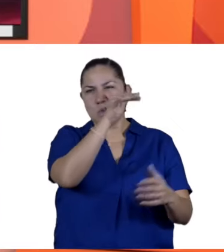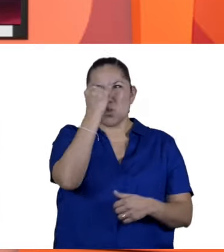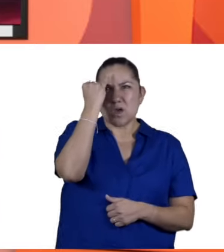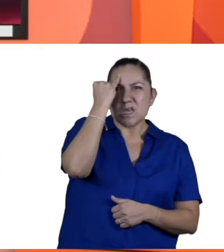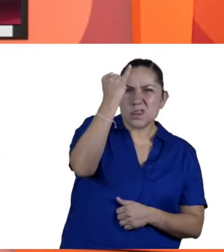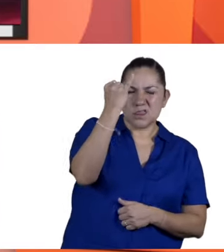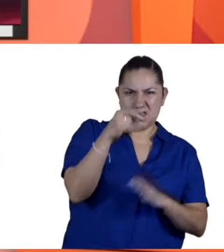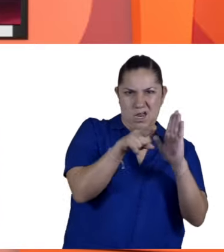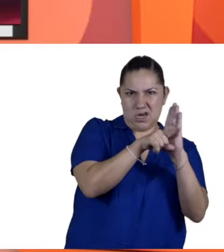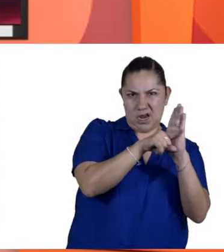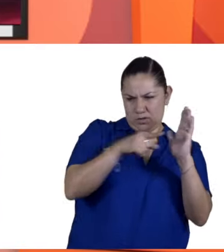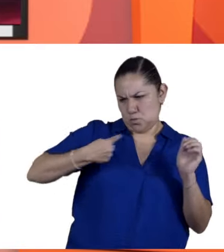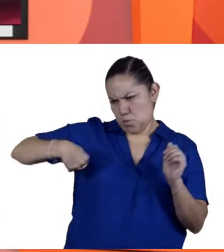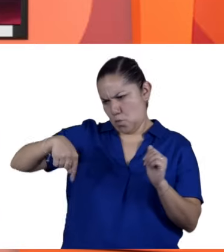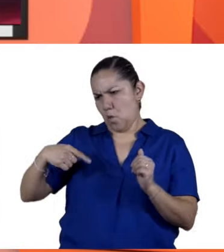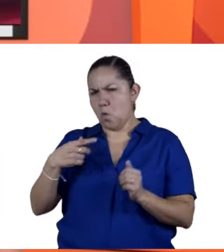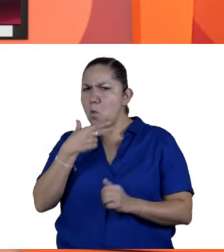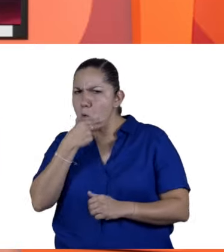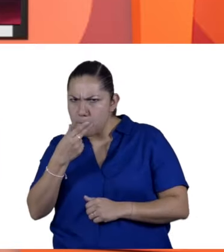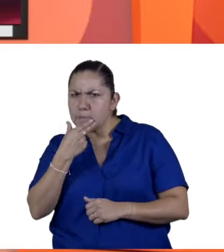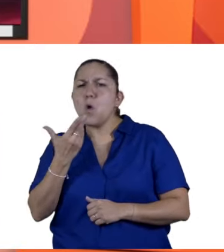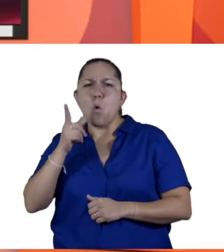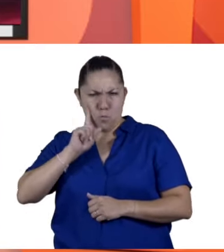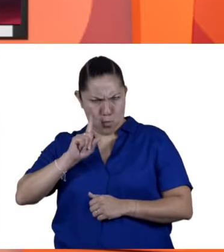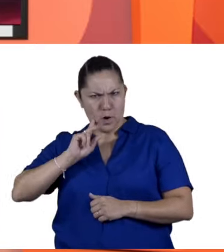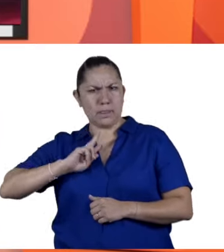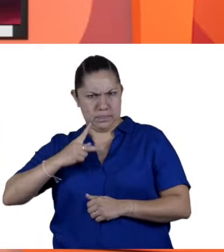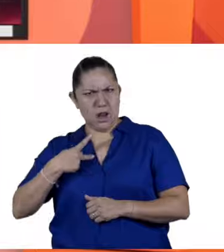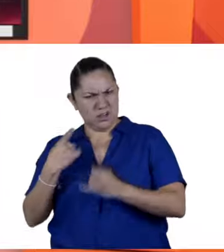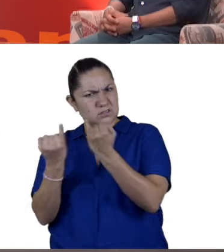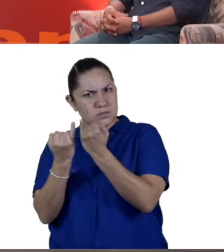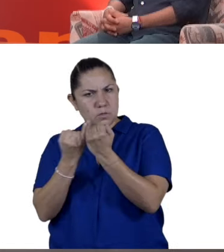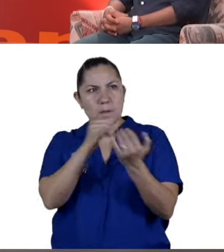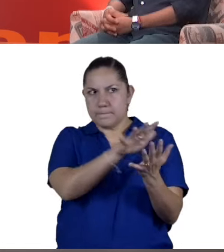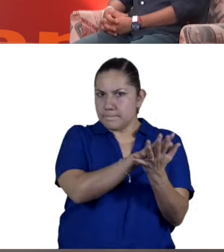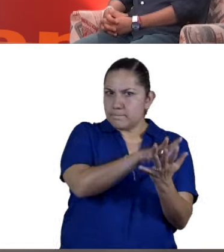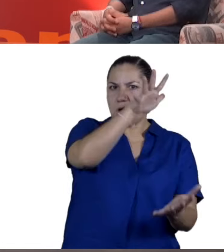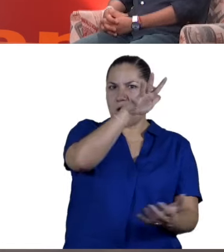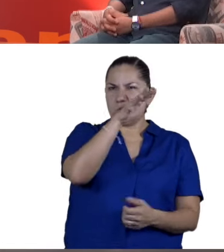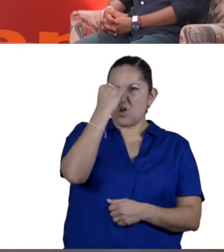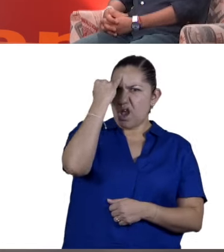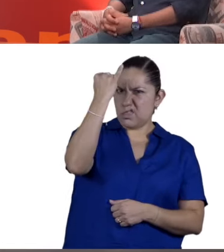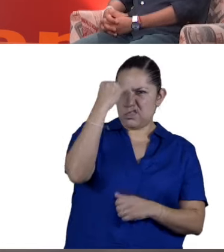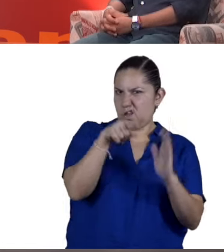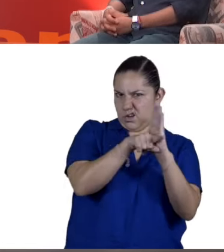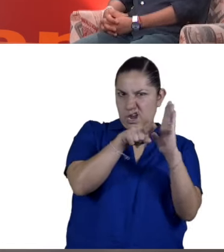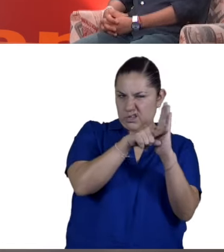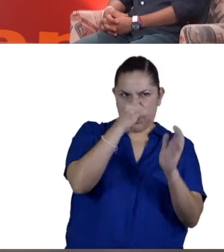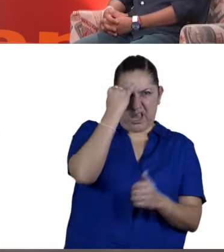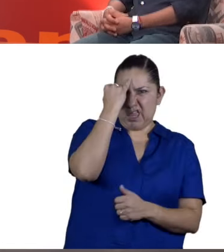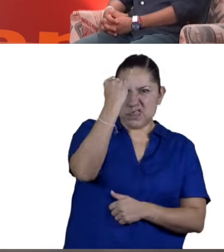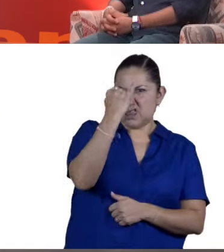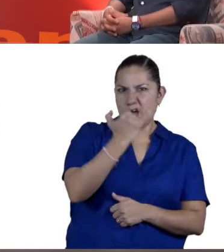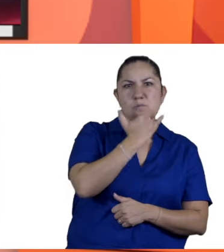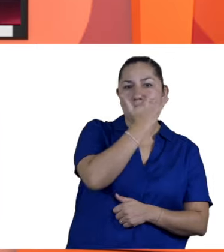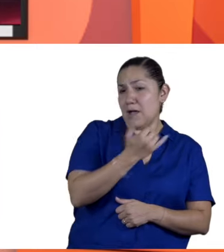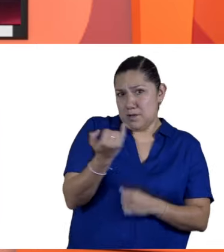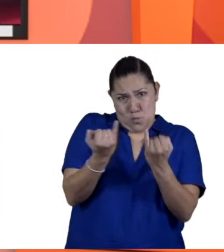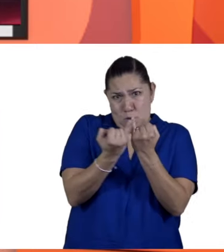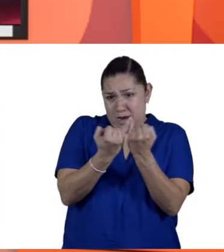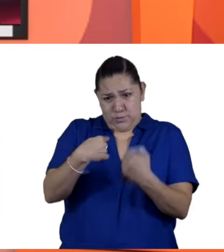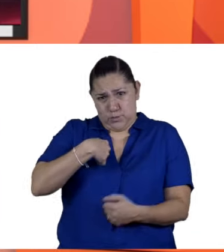personas trans, no solamente los hombres, también las mujeres lo tienen, que yo lo